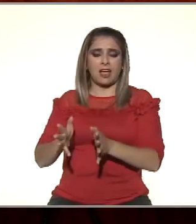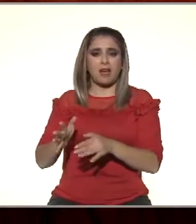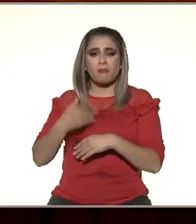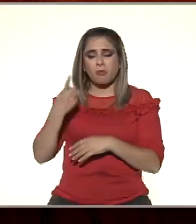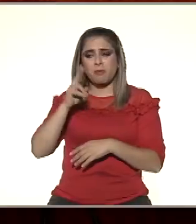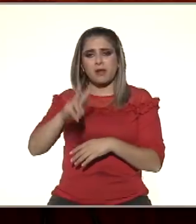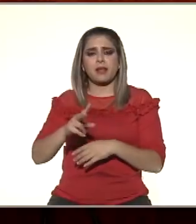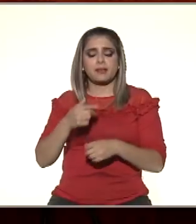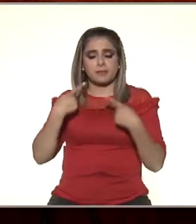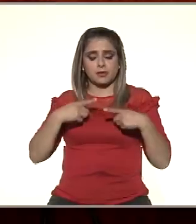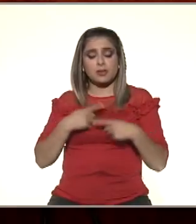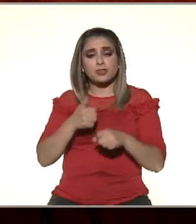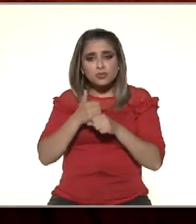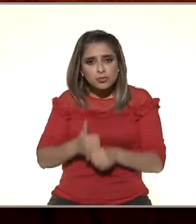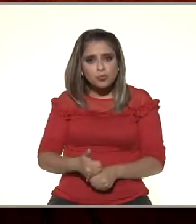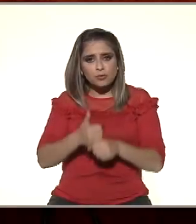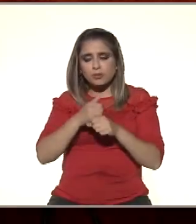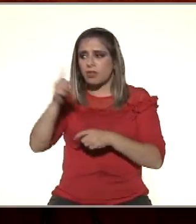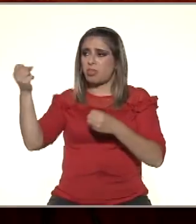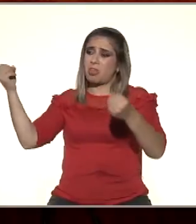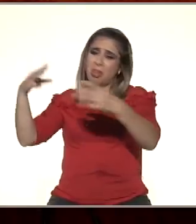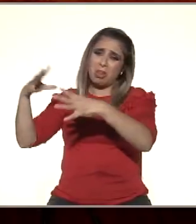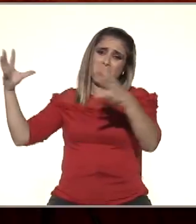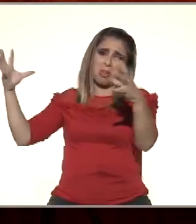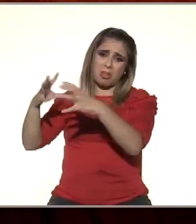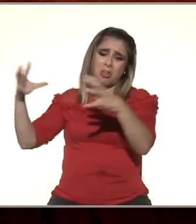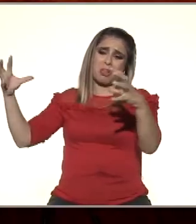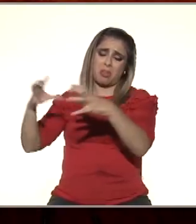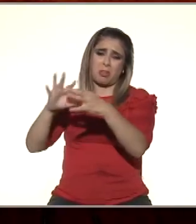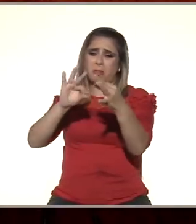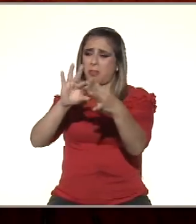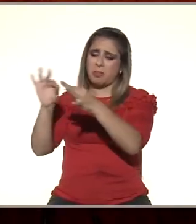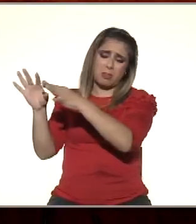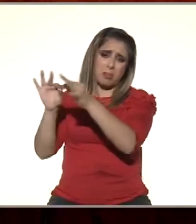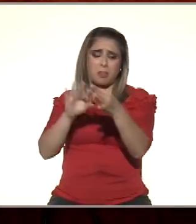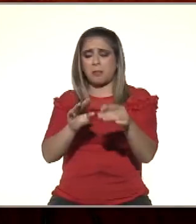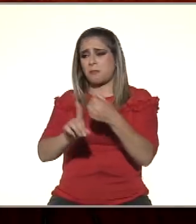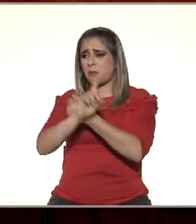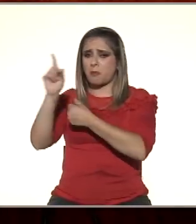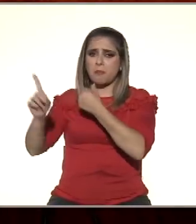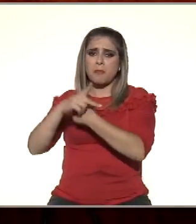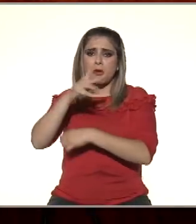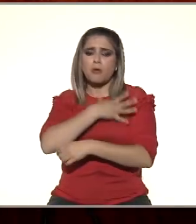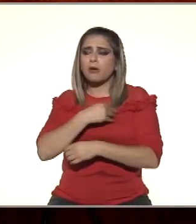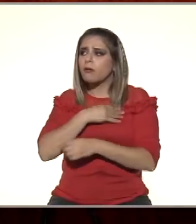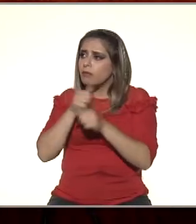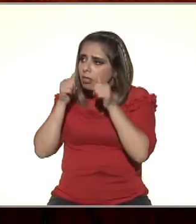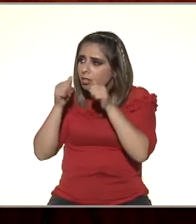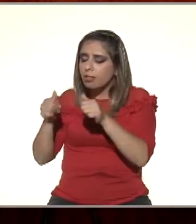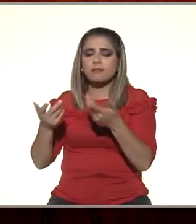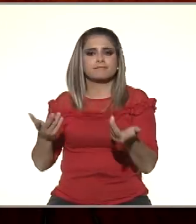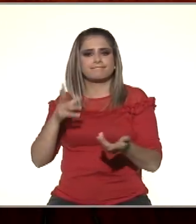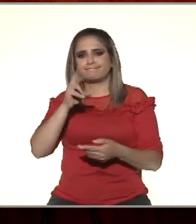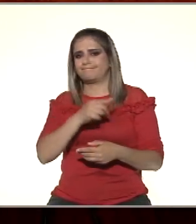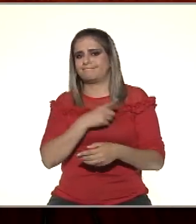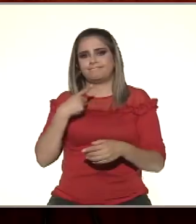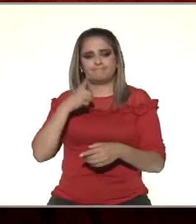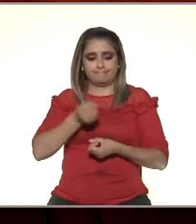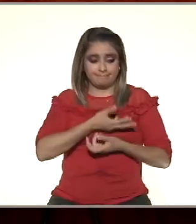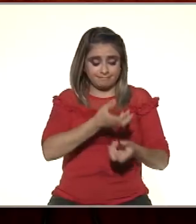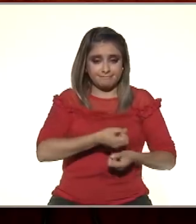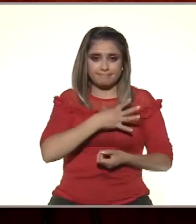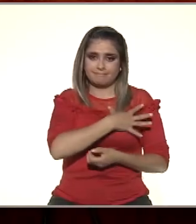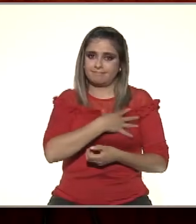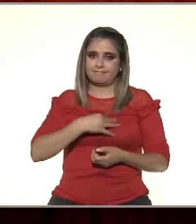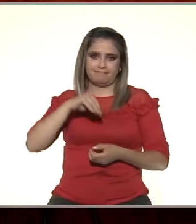otras personas están como desahogándose y les cuentan y les cuentan y les cuentan, pero no es alguien a quien les deben de compartir estas cosas.